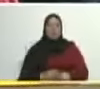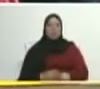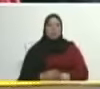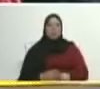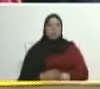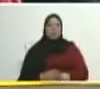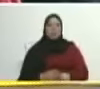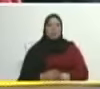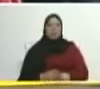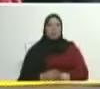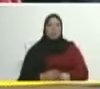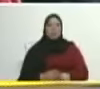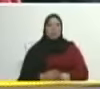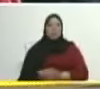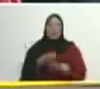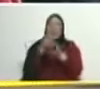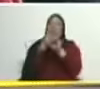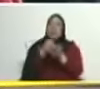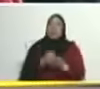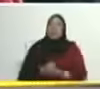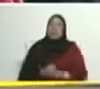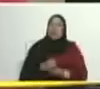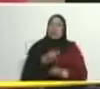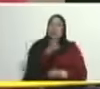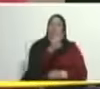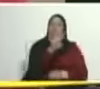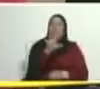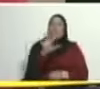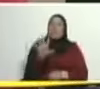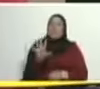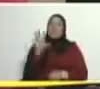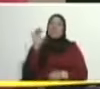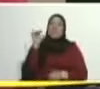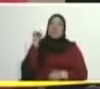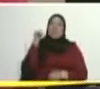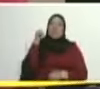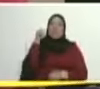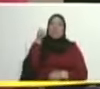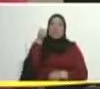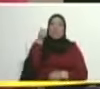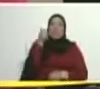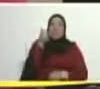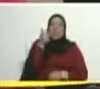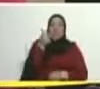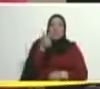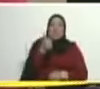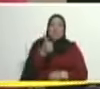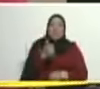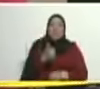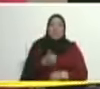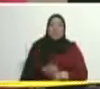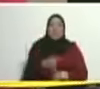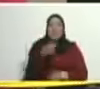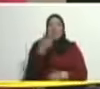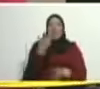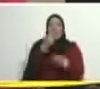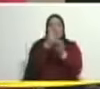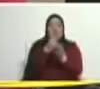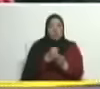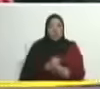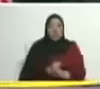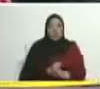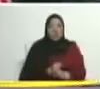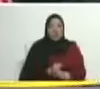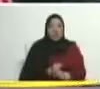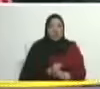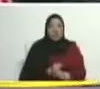Bueno, Ralph, te esperamos. Vamos para el 45 aniversario, ahora en julio. Así que te esperamos a todos, los esperamos a todos,